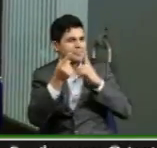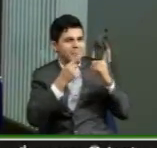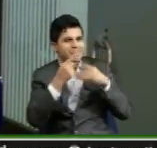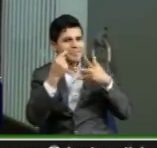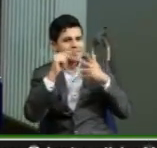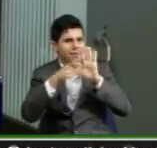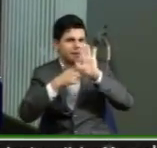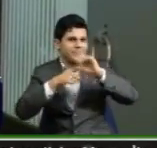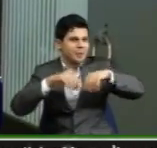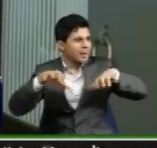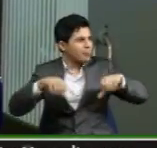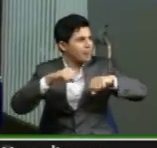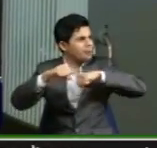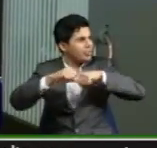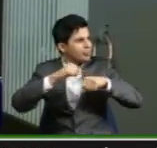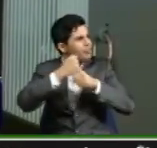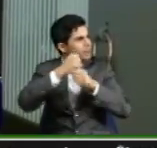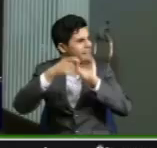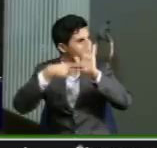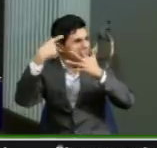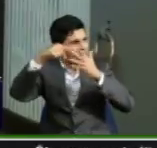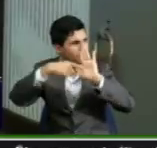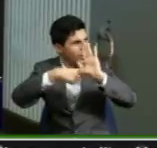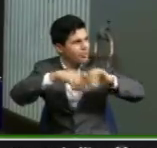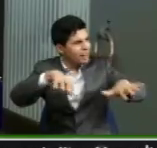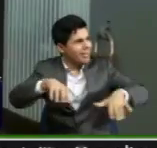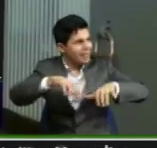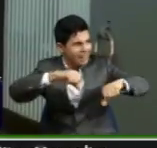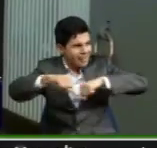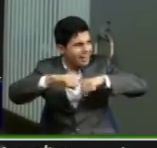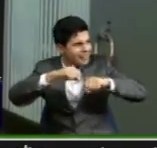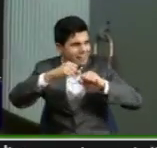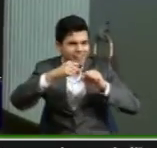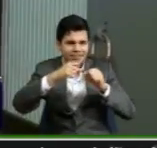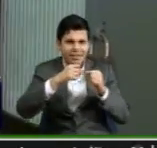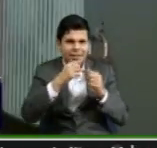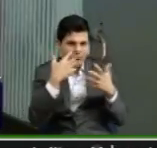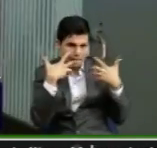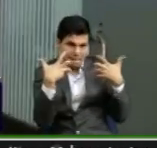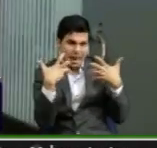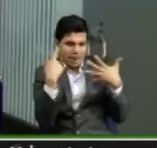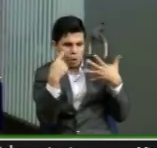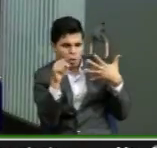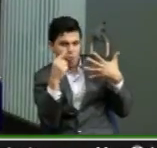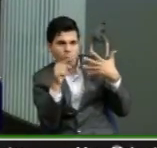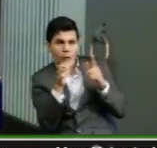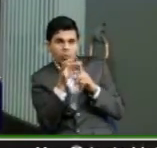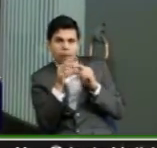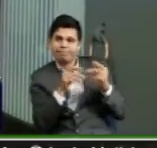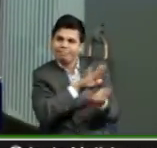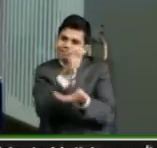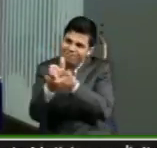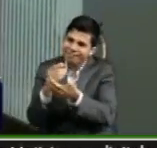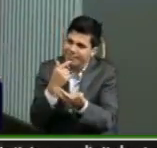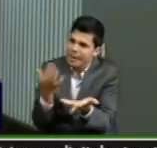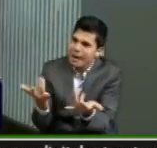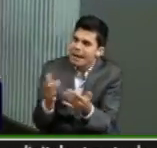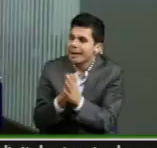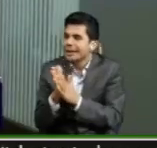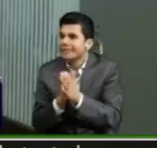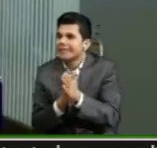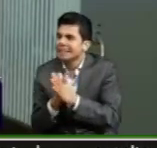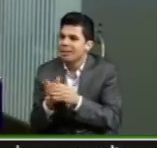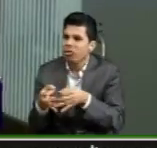y pocos funcionarios para atenderlos entonces la gente tiene que esperar varias horas para ser recibida en su